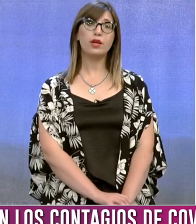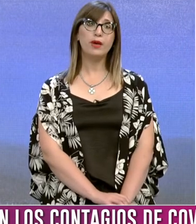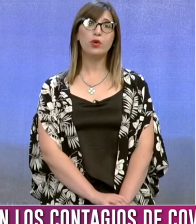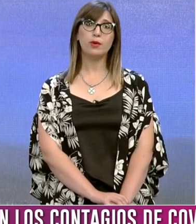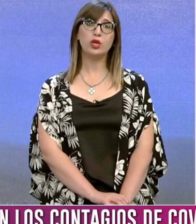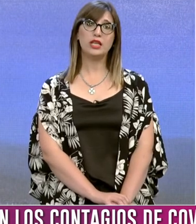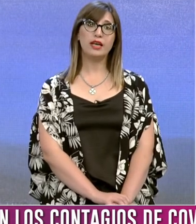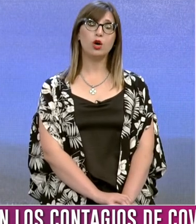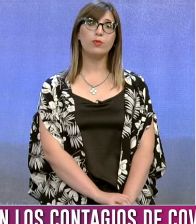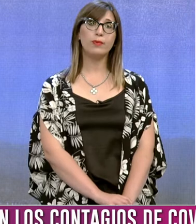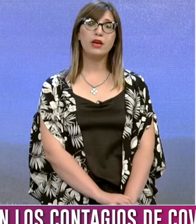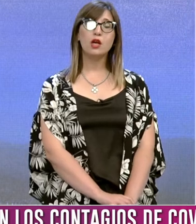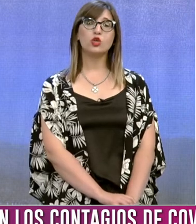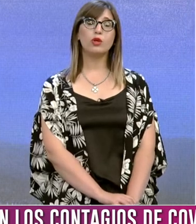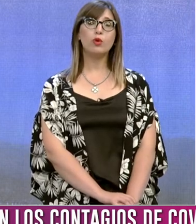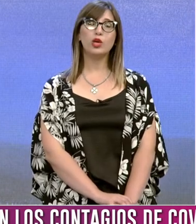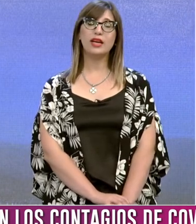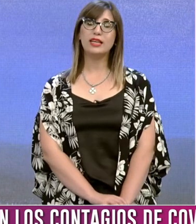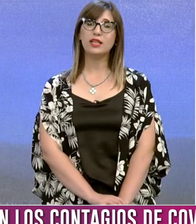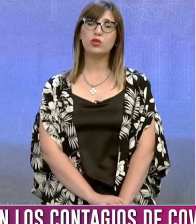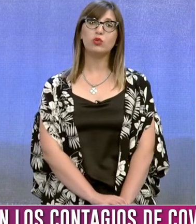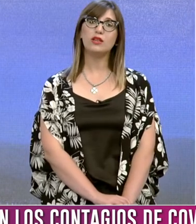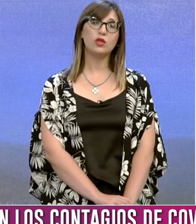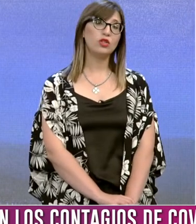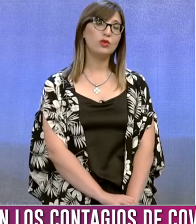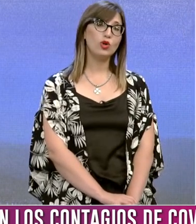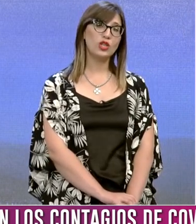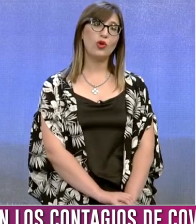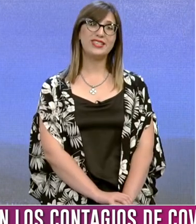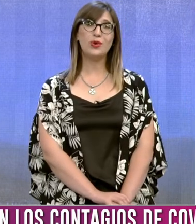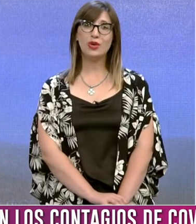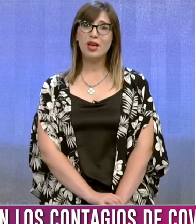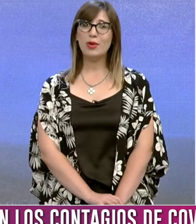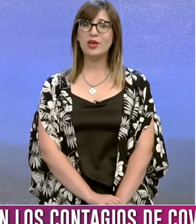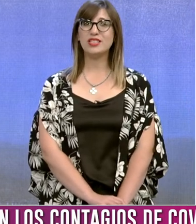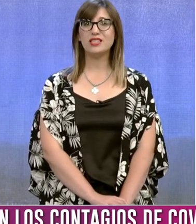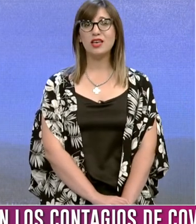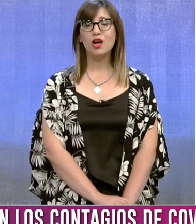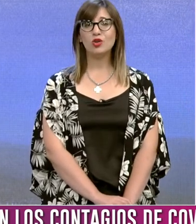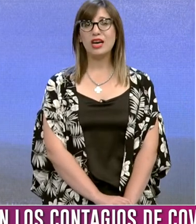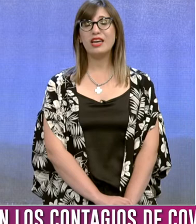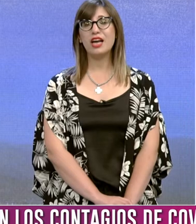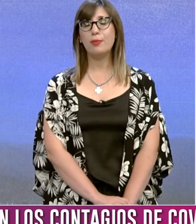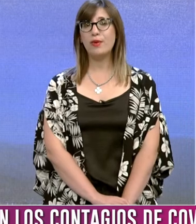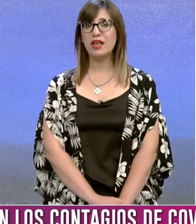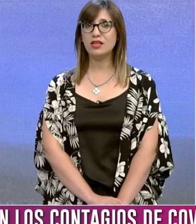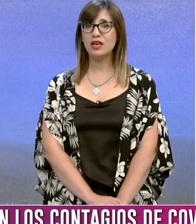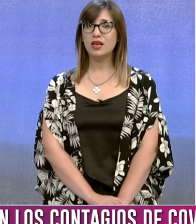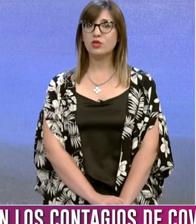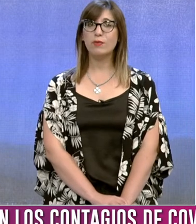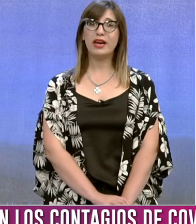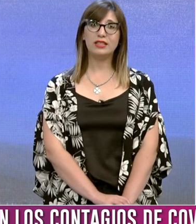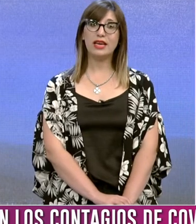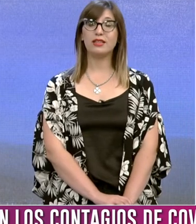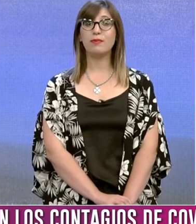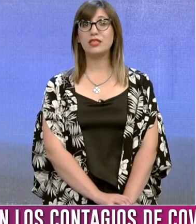dato también porque puede llegar a descomprimir, sobre todo porque la gente no está utilizando tanto los centros de salud, pero quizás sí otras clínicas privadas que